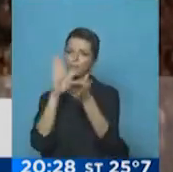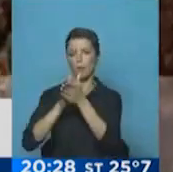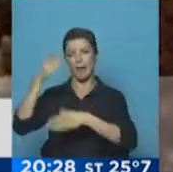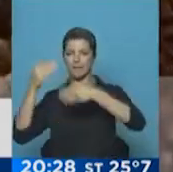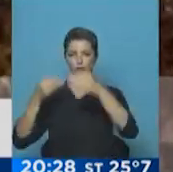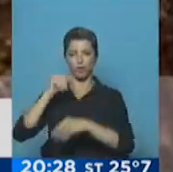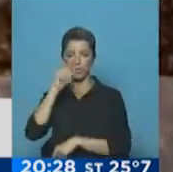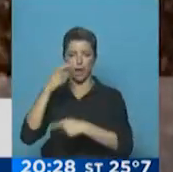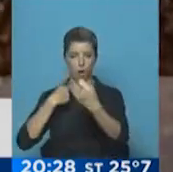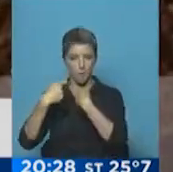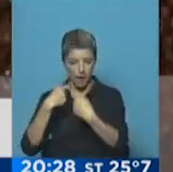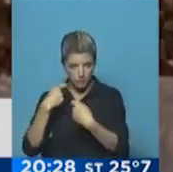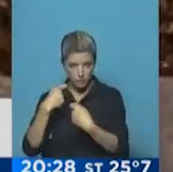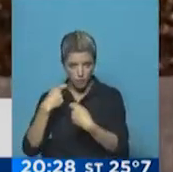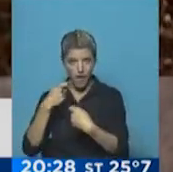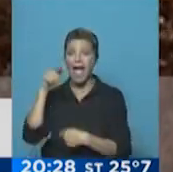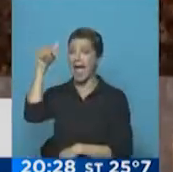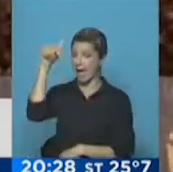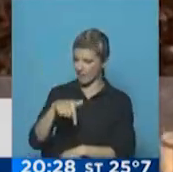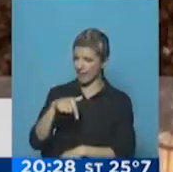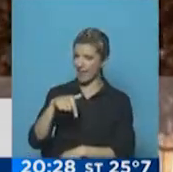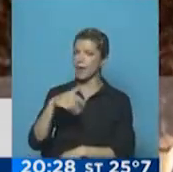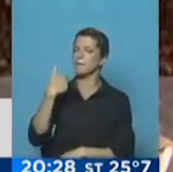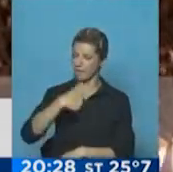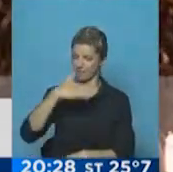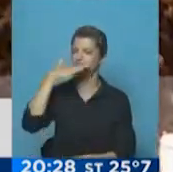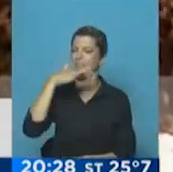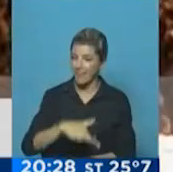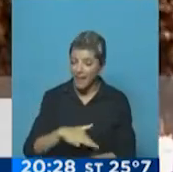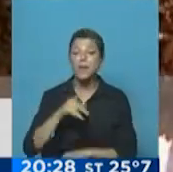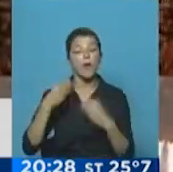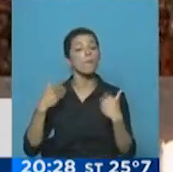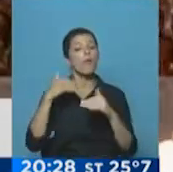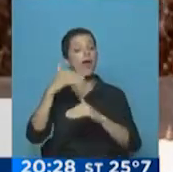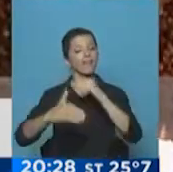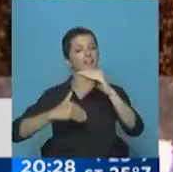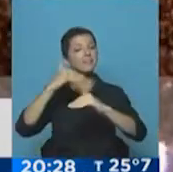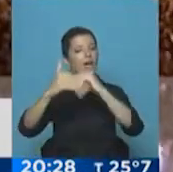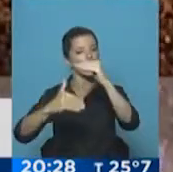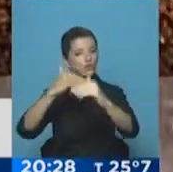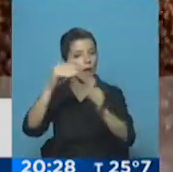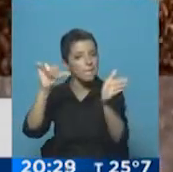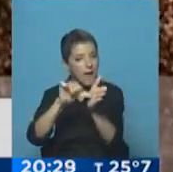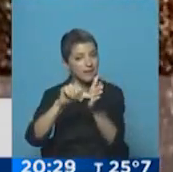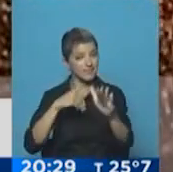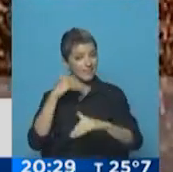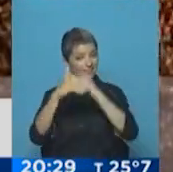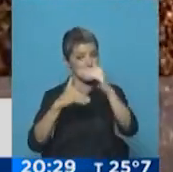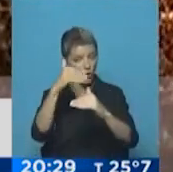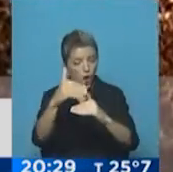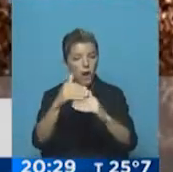del comercio ahora entiendan que para desarrollar un país,